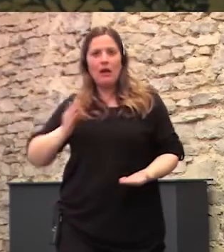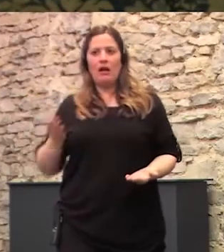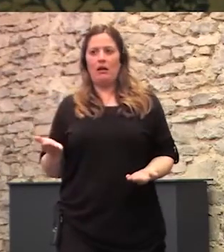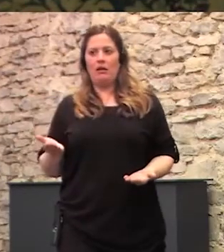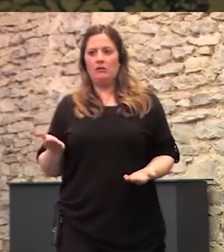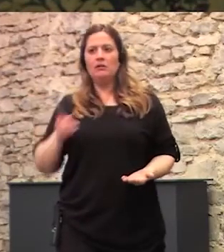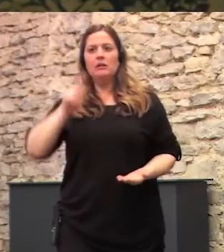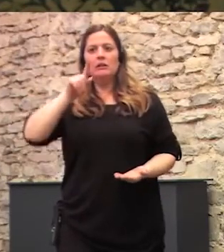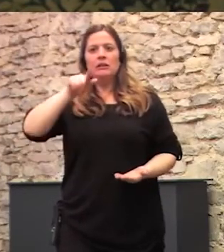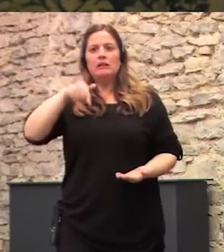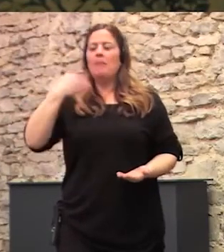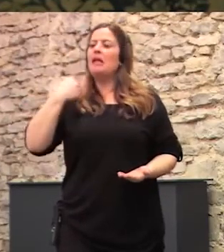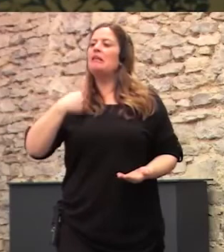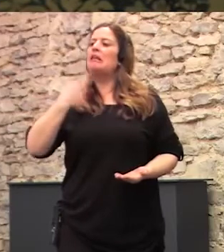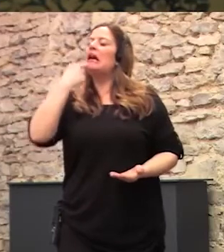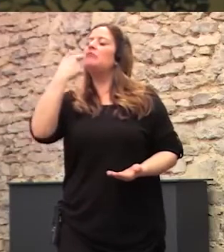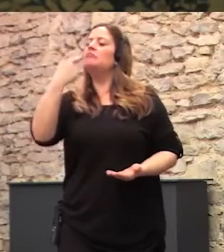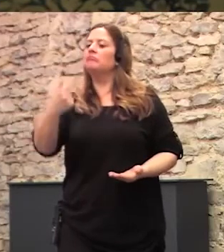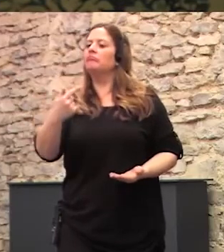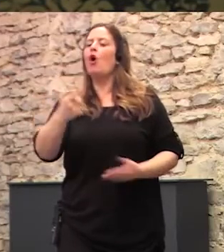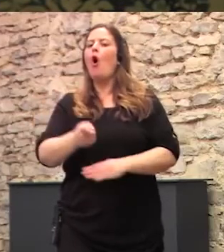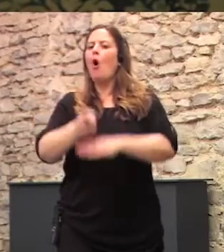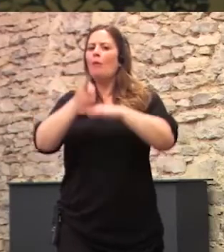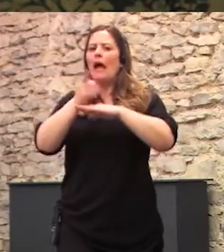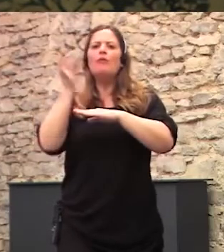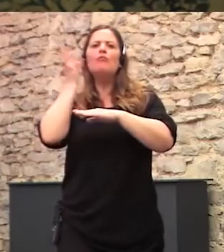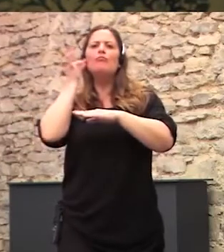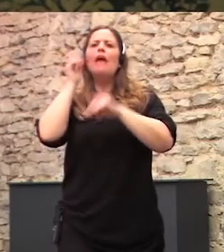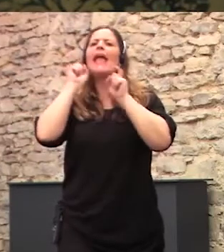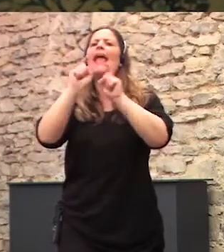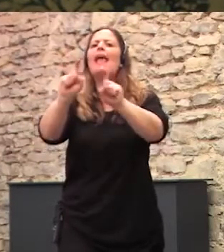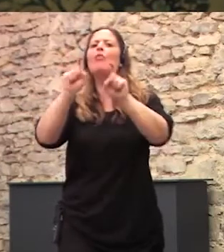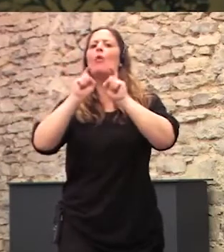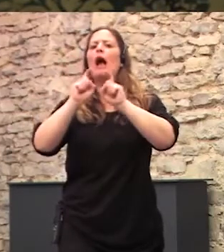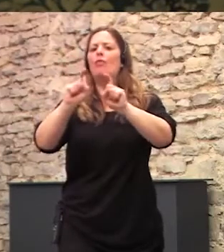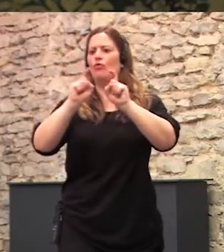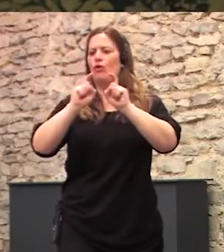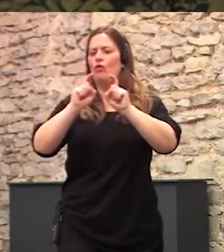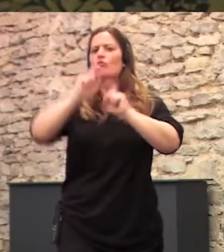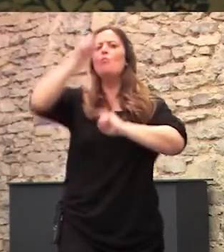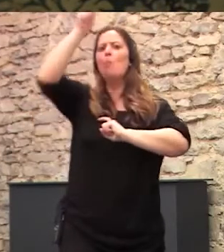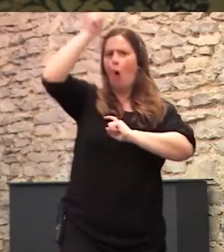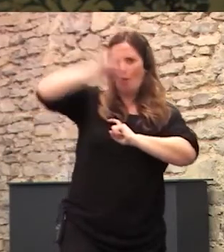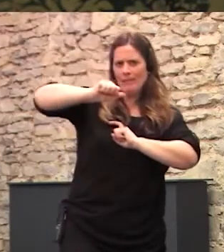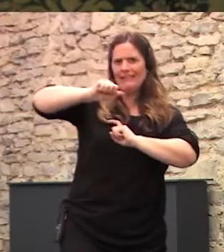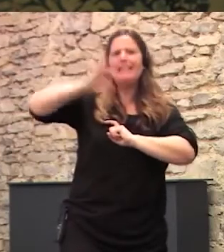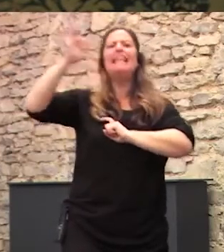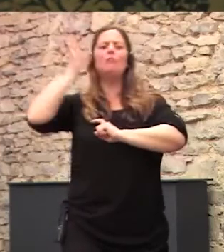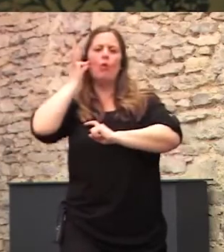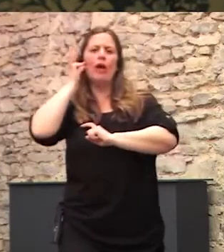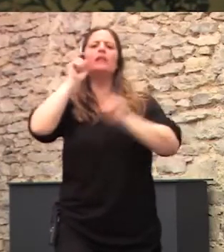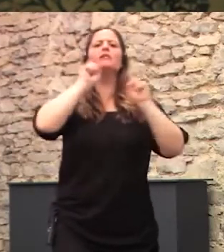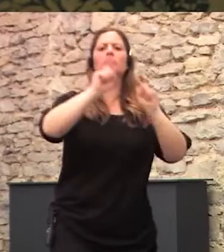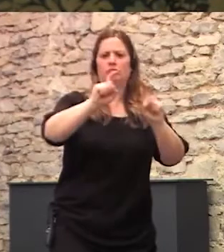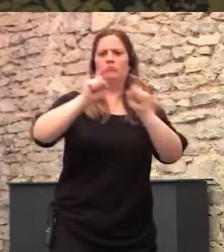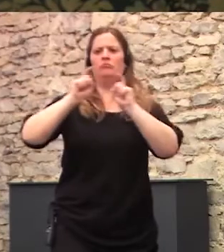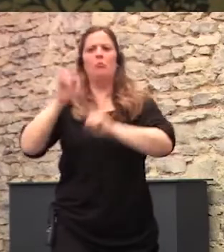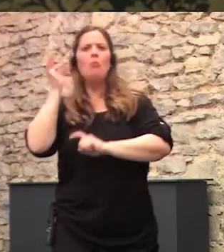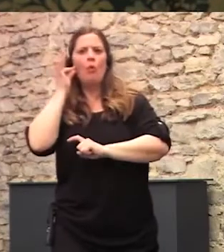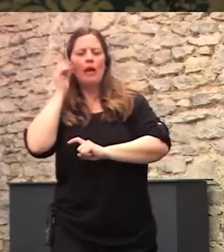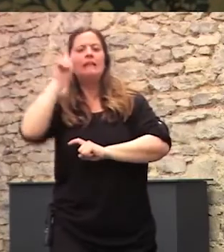Se establece la obligación de la educación, sí, para hombres y para mujeres. O sea, las mujeres